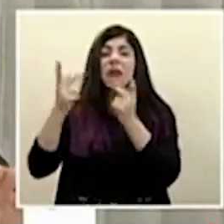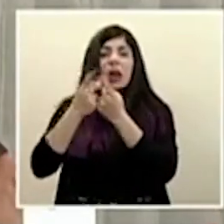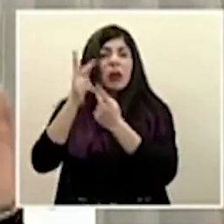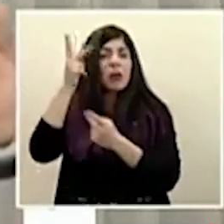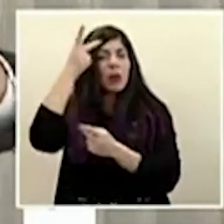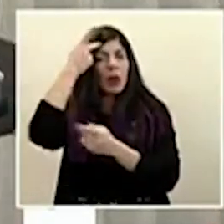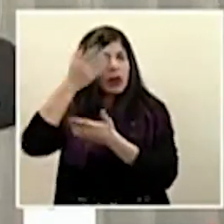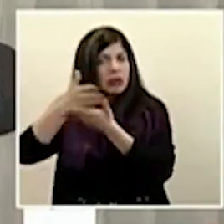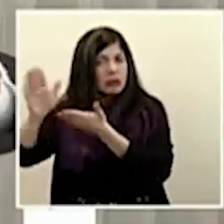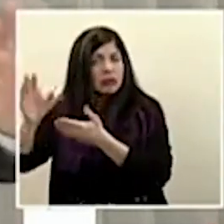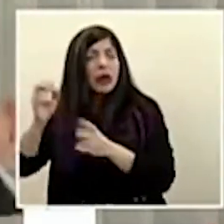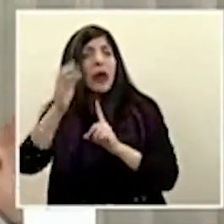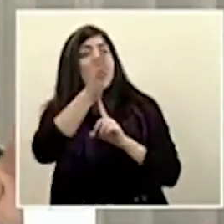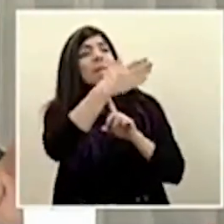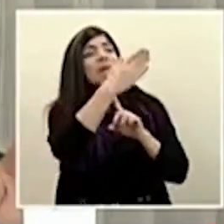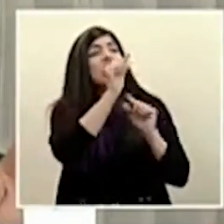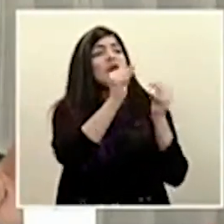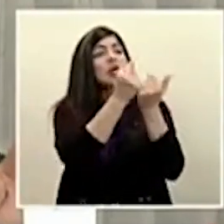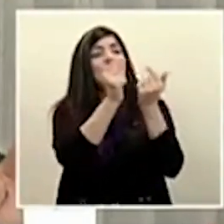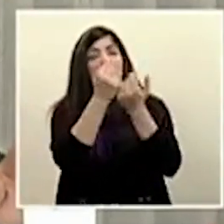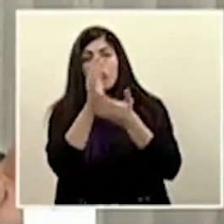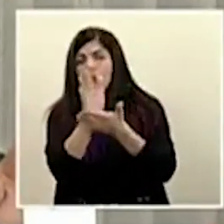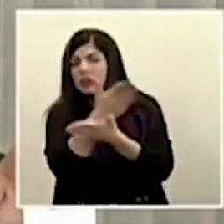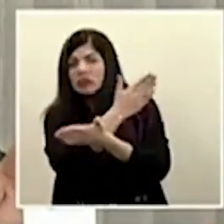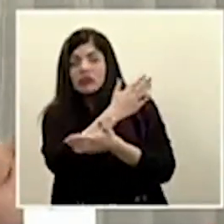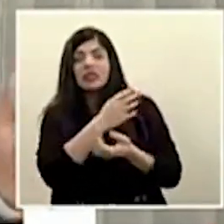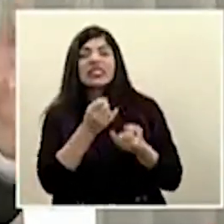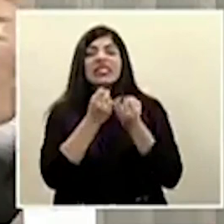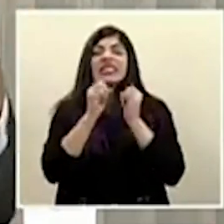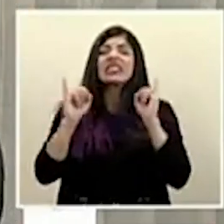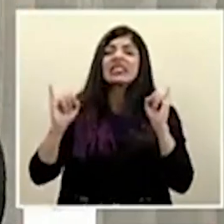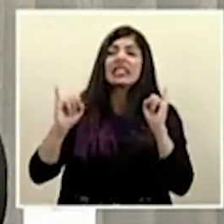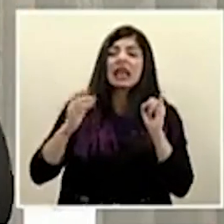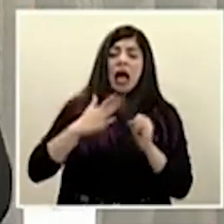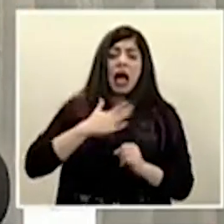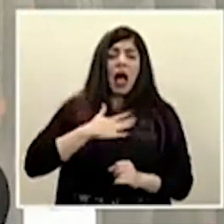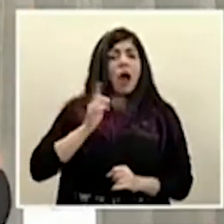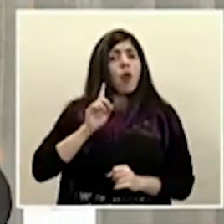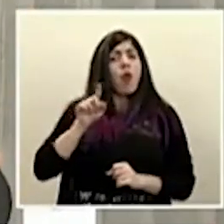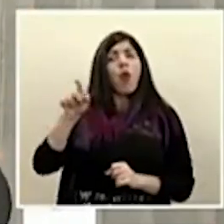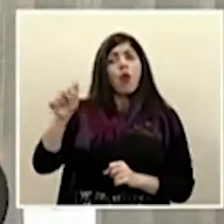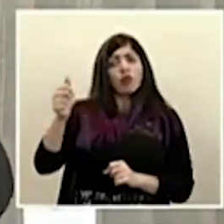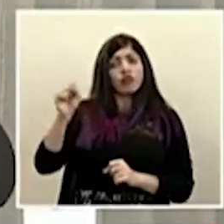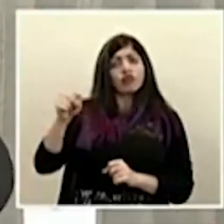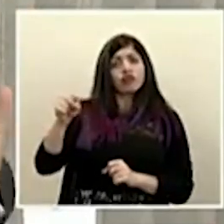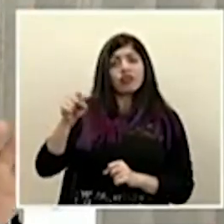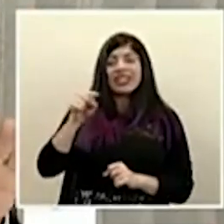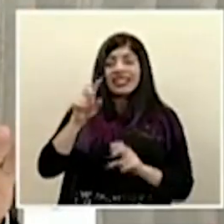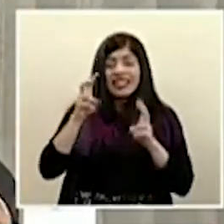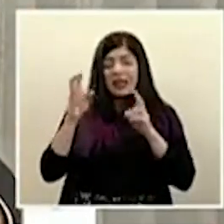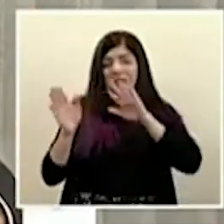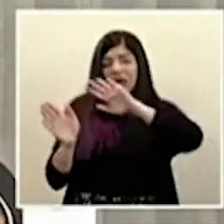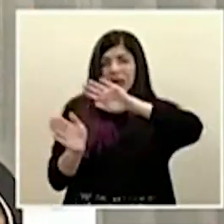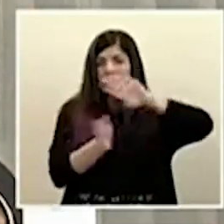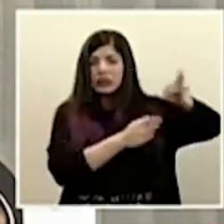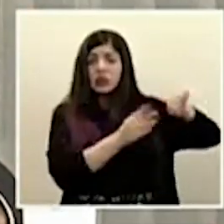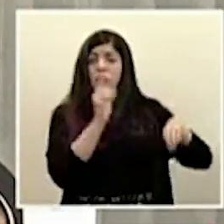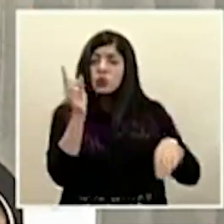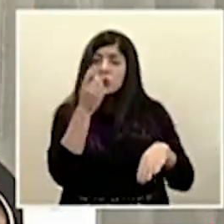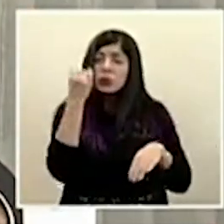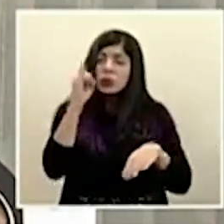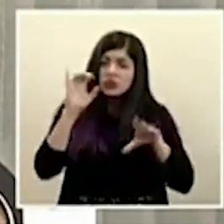políticos, sin banderas sectoriales, sin a mí no, al otro sí, Sin esas cosas,